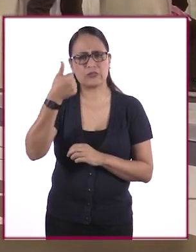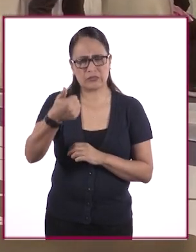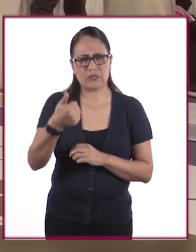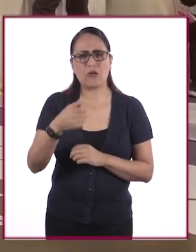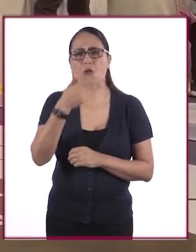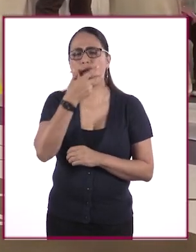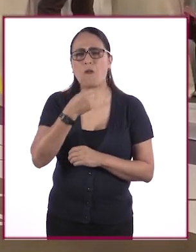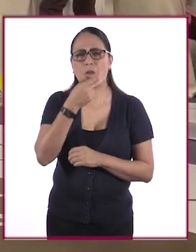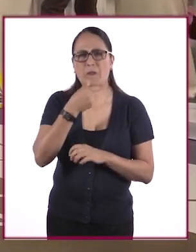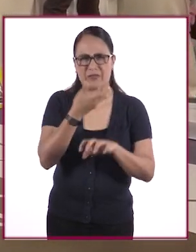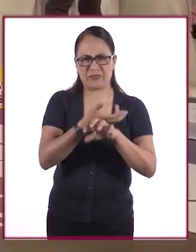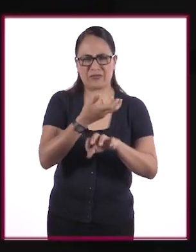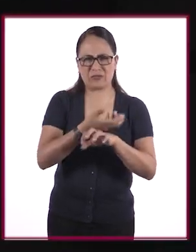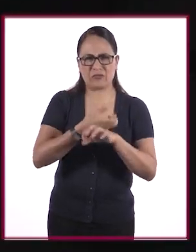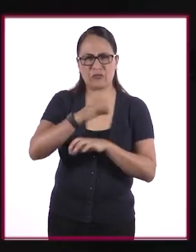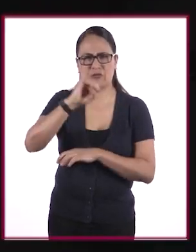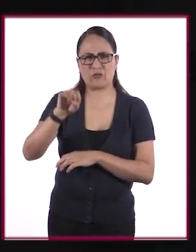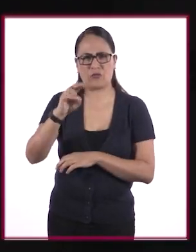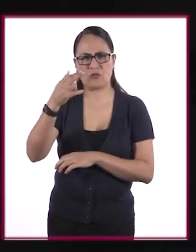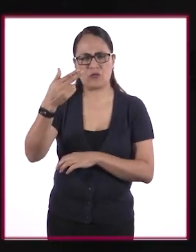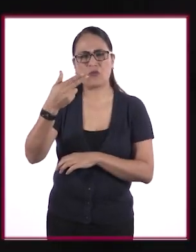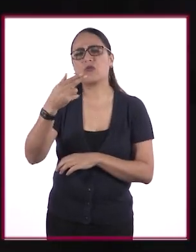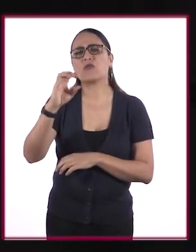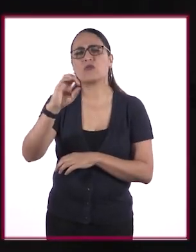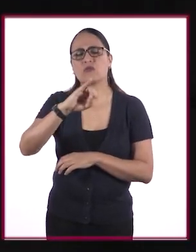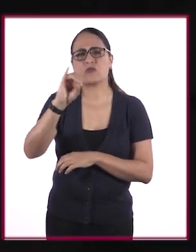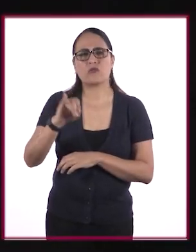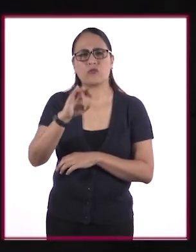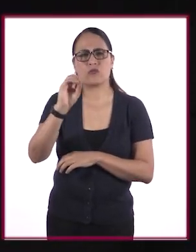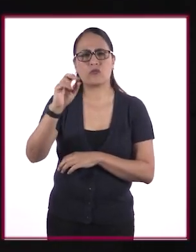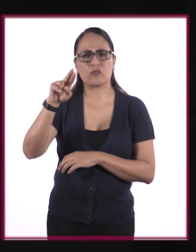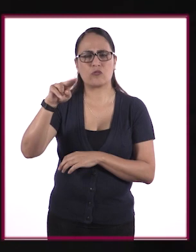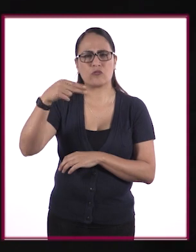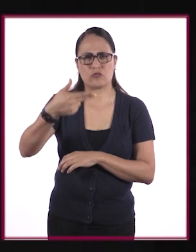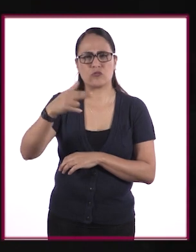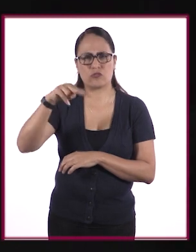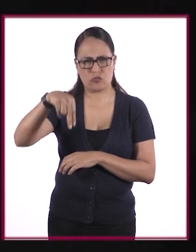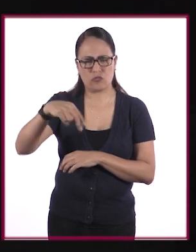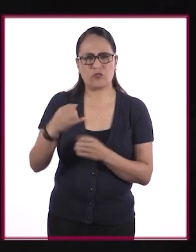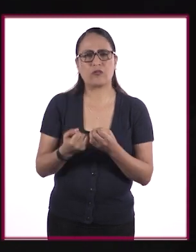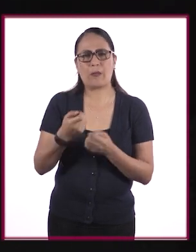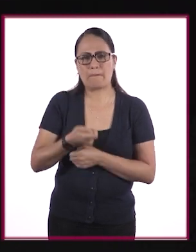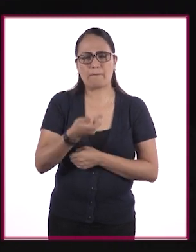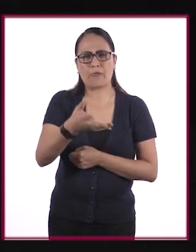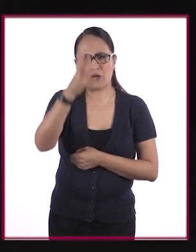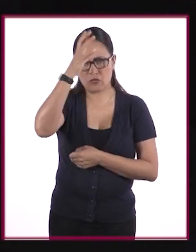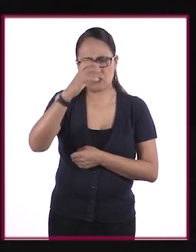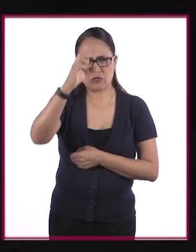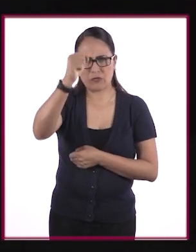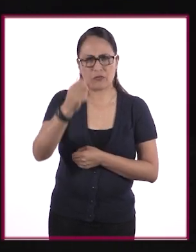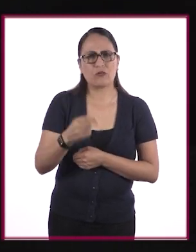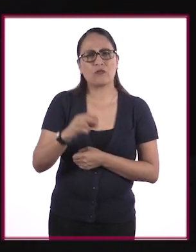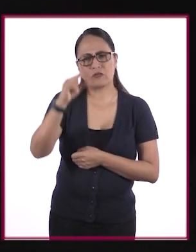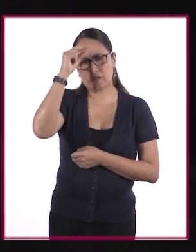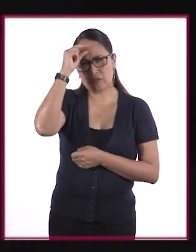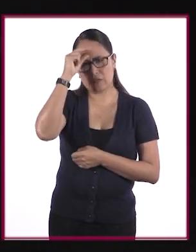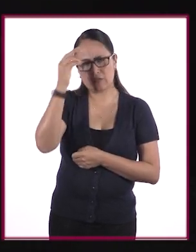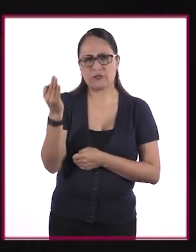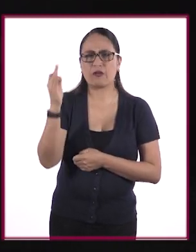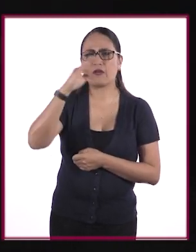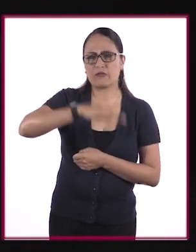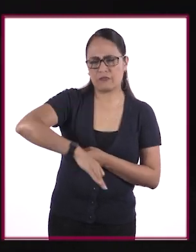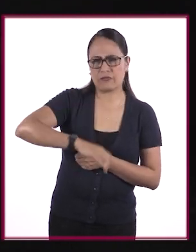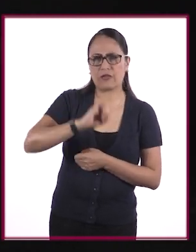estadounidense John McCarthy creó el término inteligencia artificial para referirse a la ciencia y a la ingeniería de